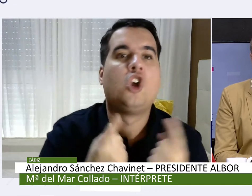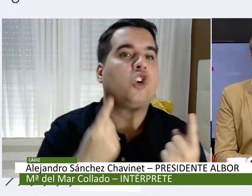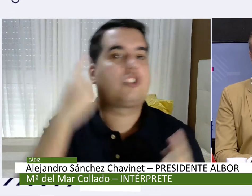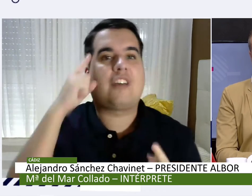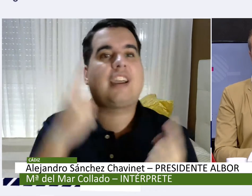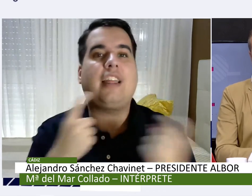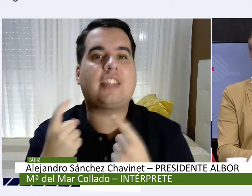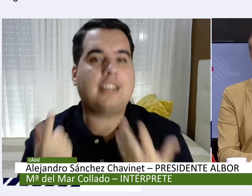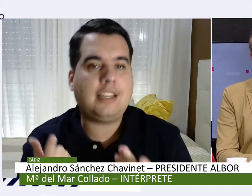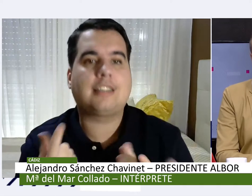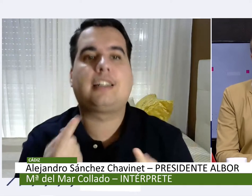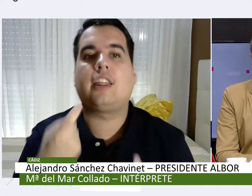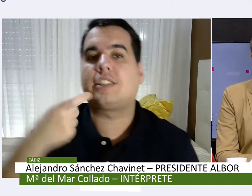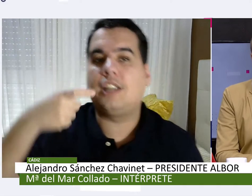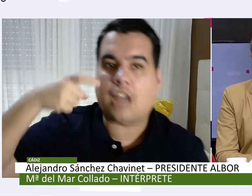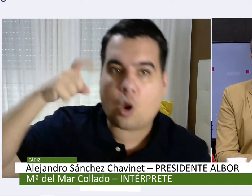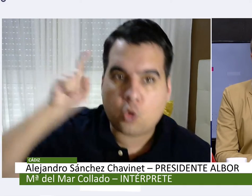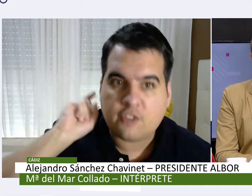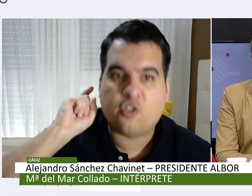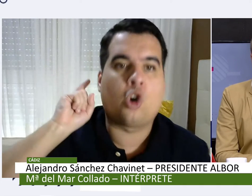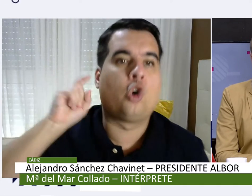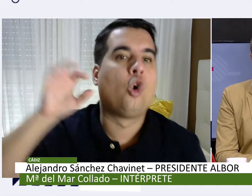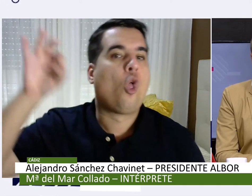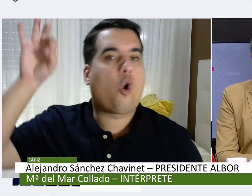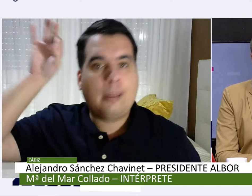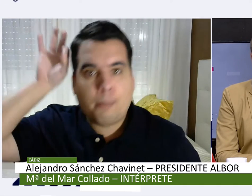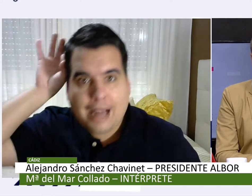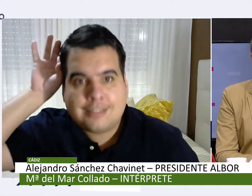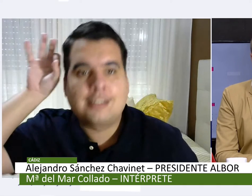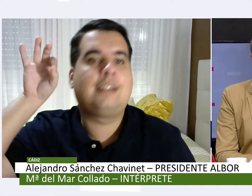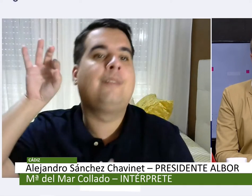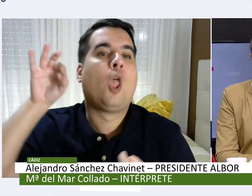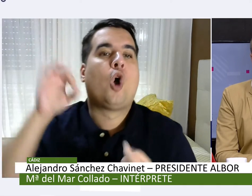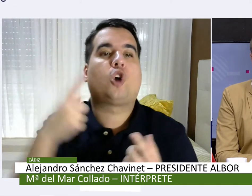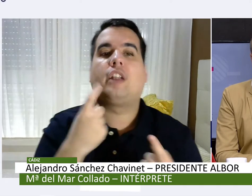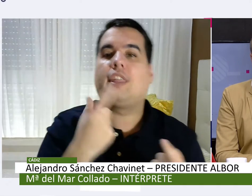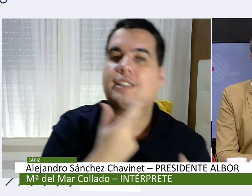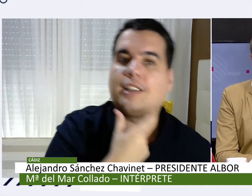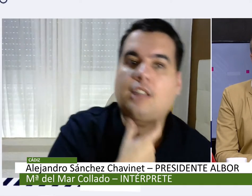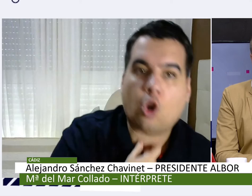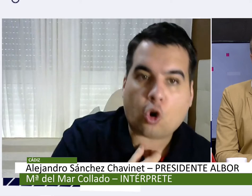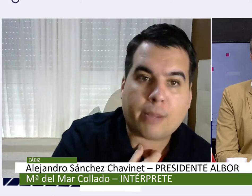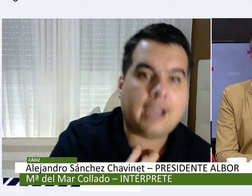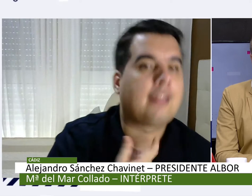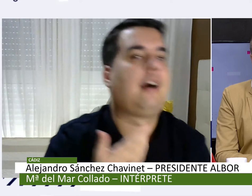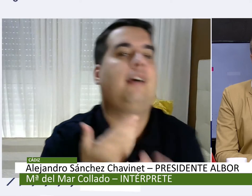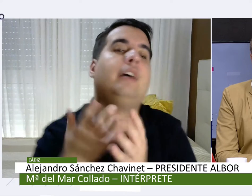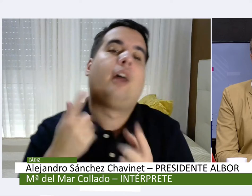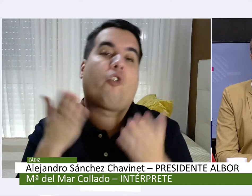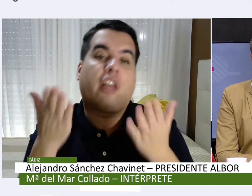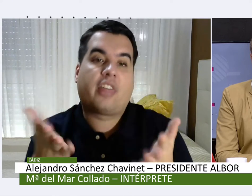hijos. O sea, la que necesita, si necesita audífono, o implante, o si necesita una